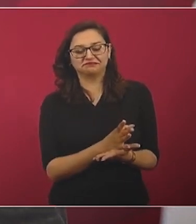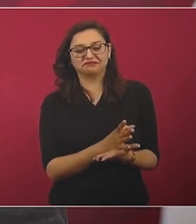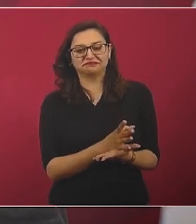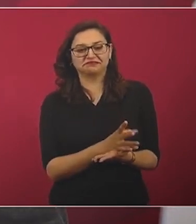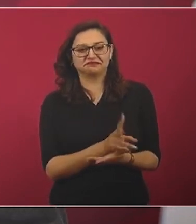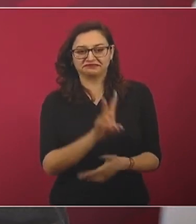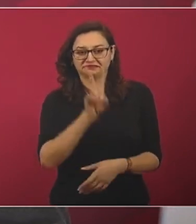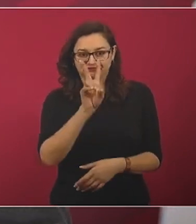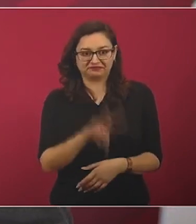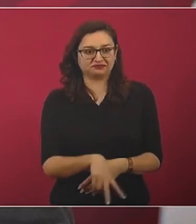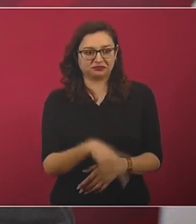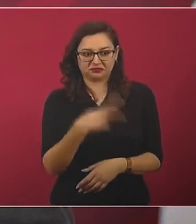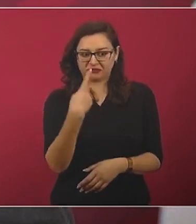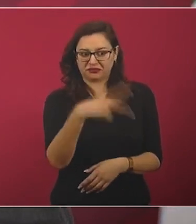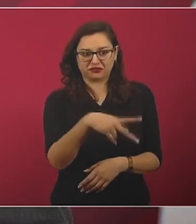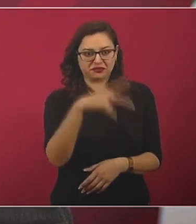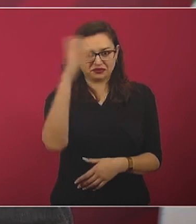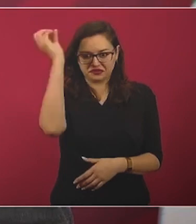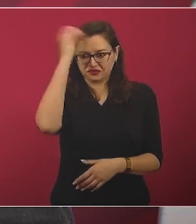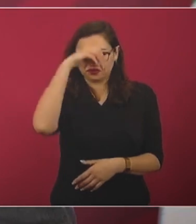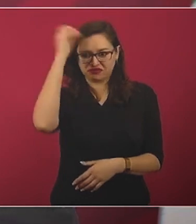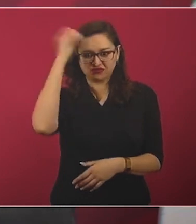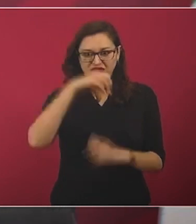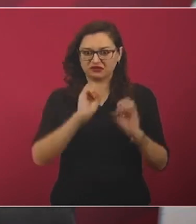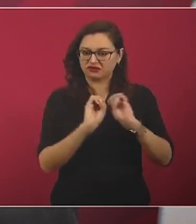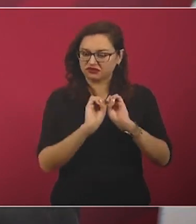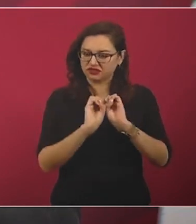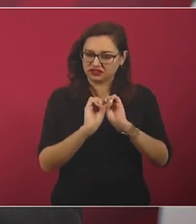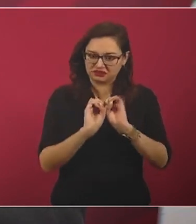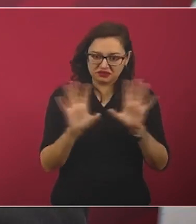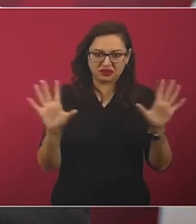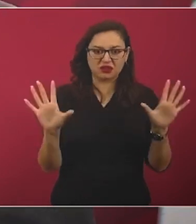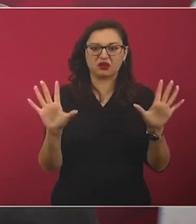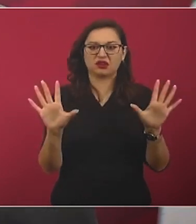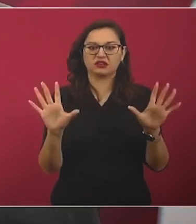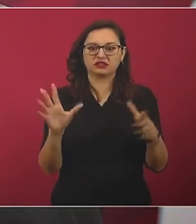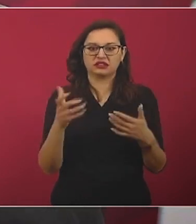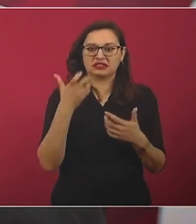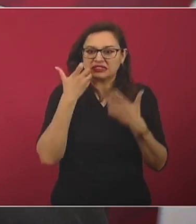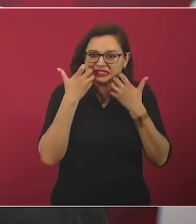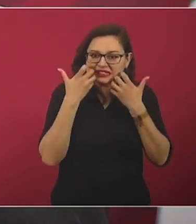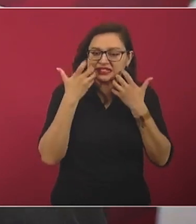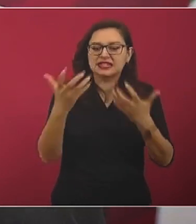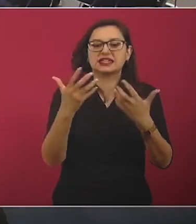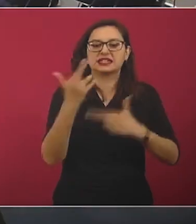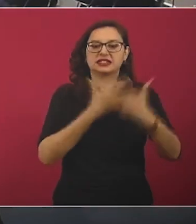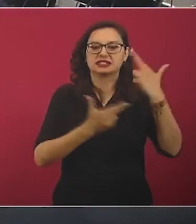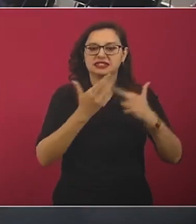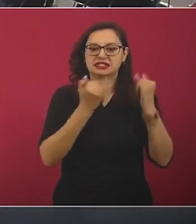abiertos, definidos en la defensa de sus causas,